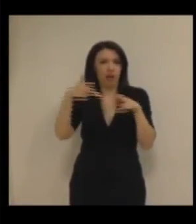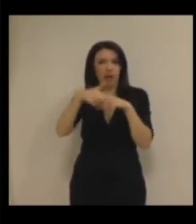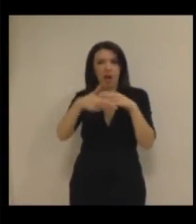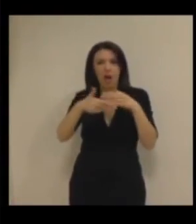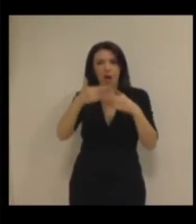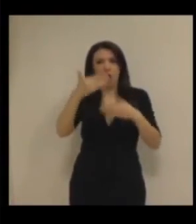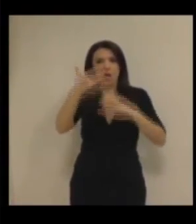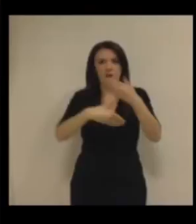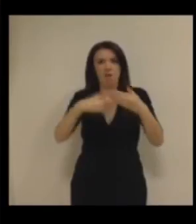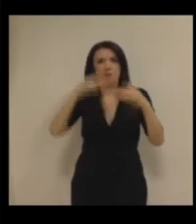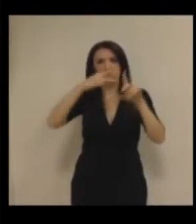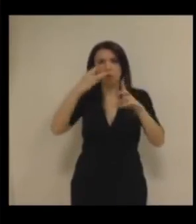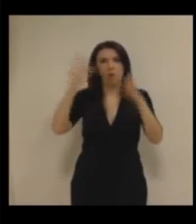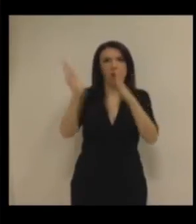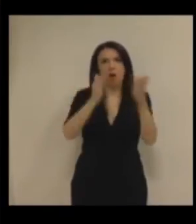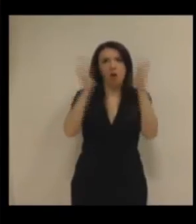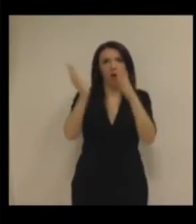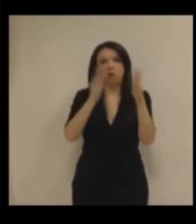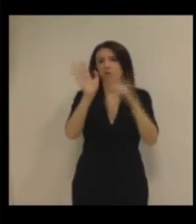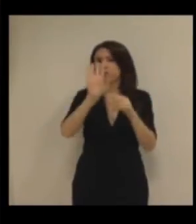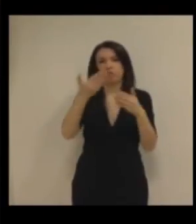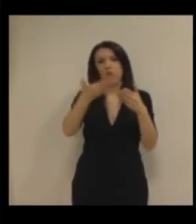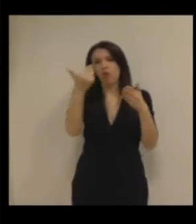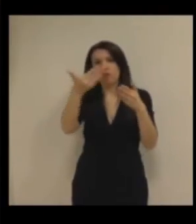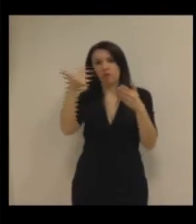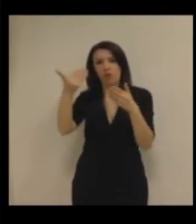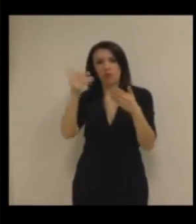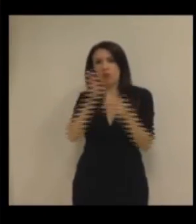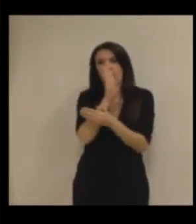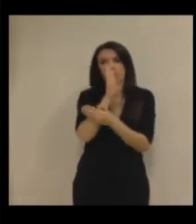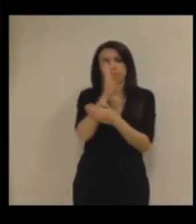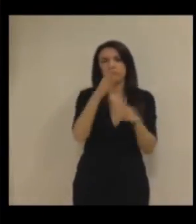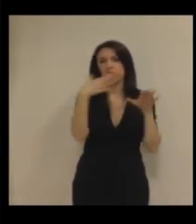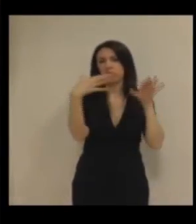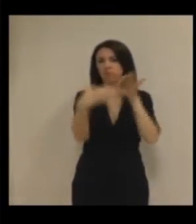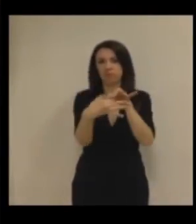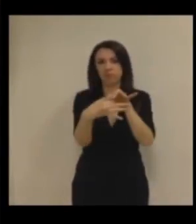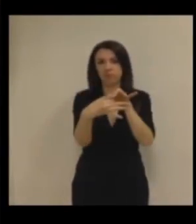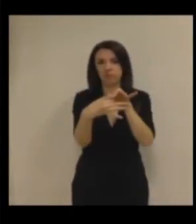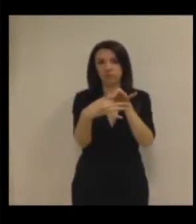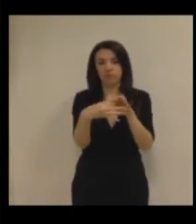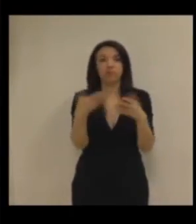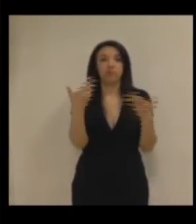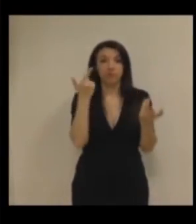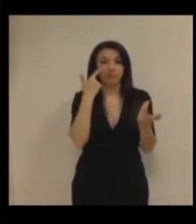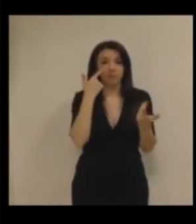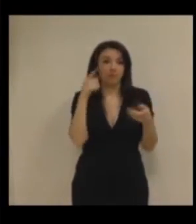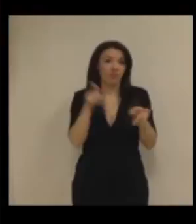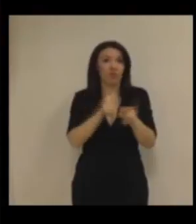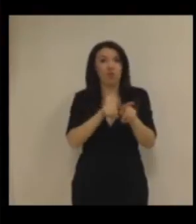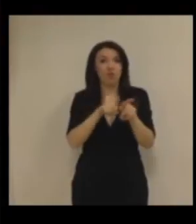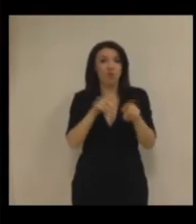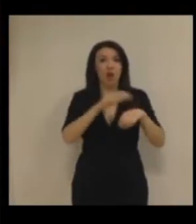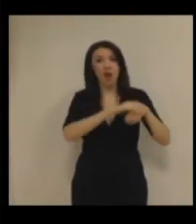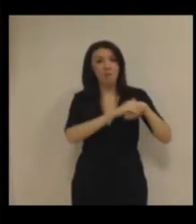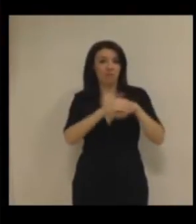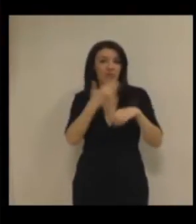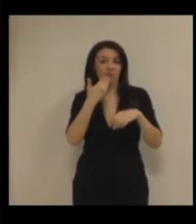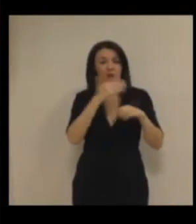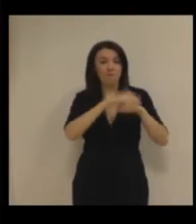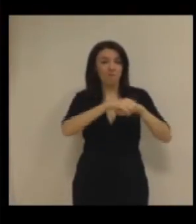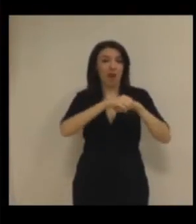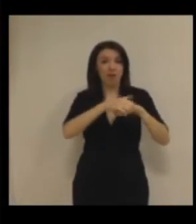de pasos y pantalla a la persona que tenga que utilizar el servicio. Ya ves que esto es, vamos a llevarte de la mano lo más sencillo que